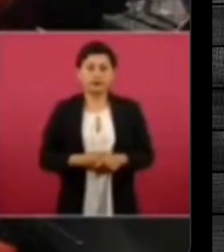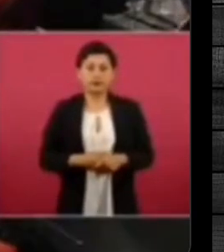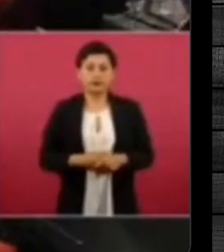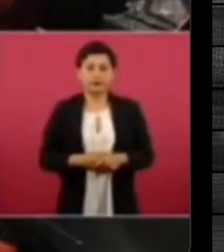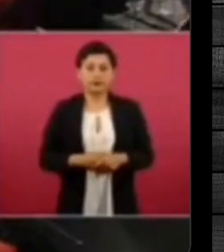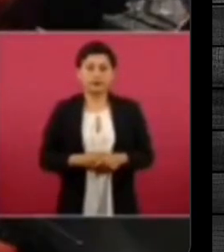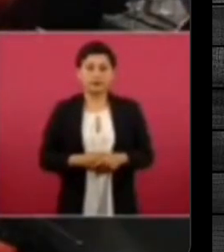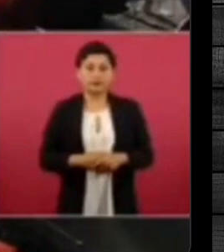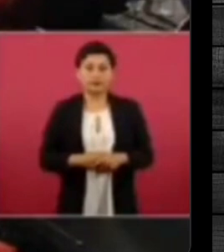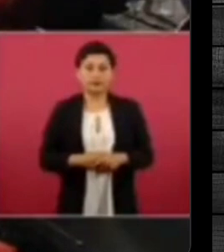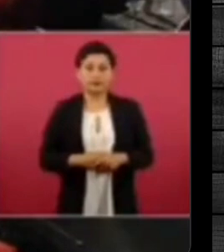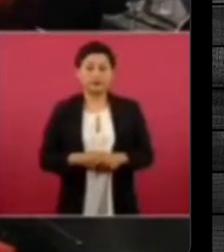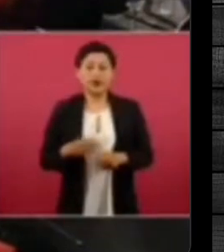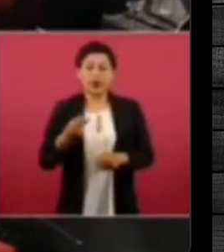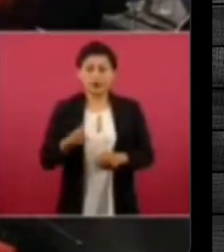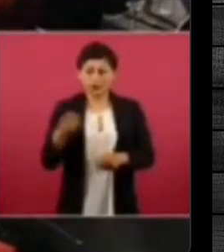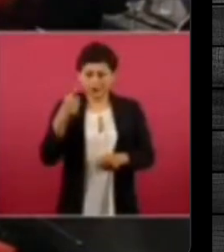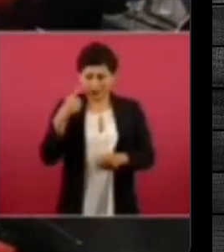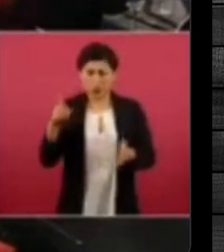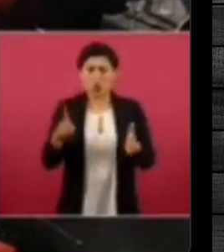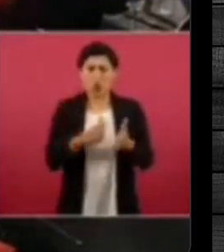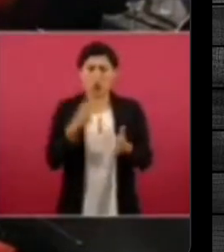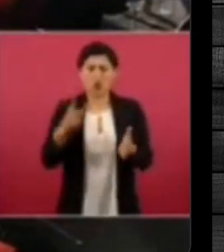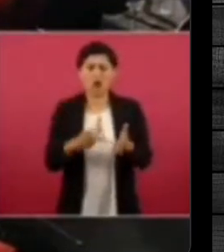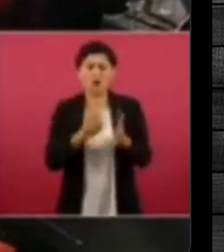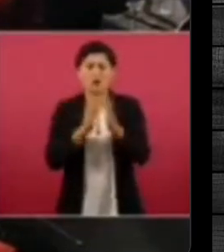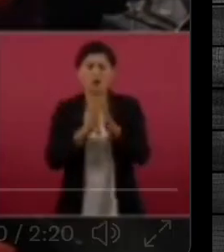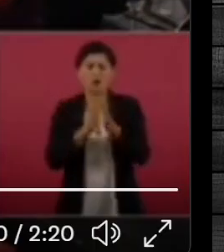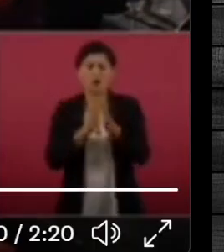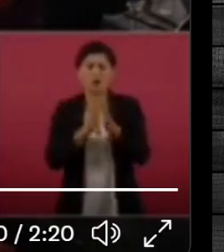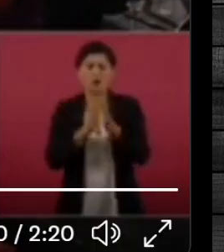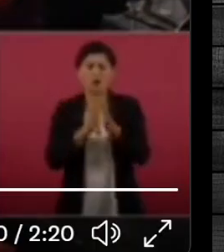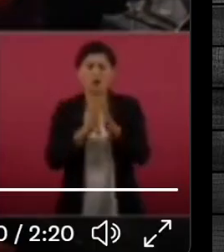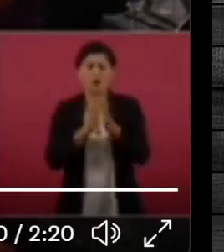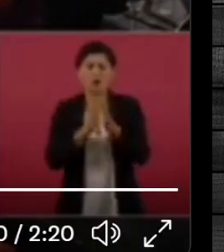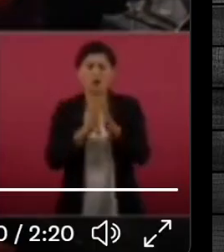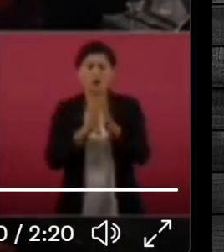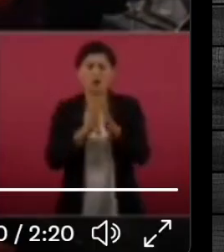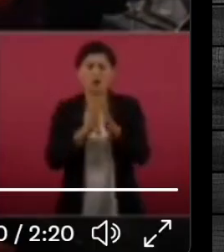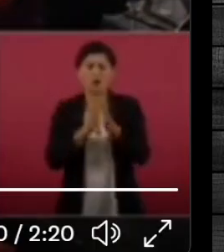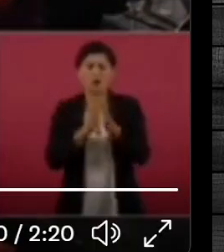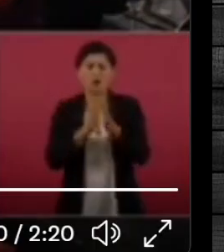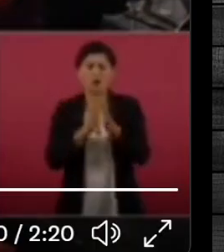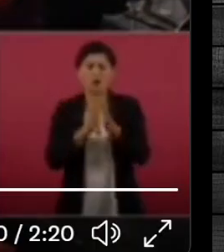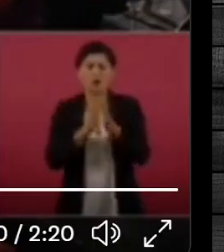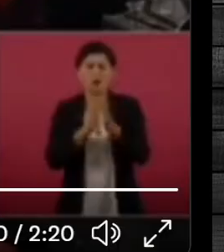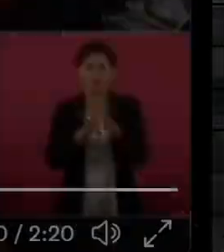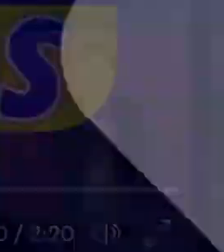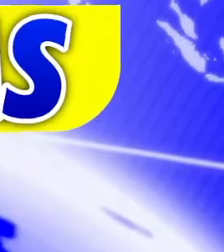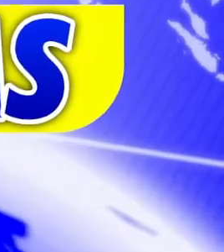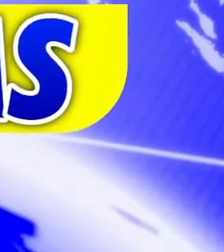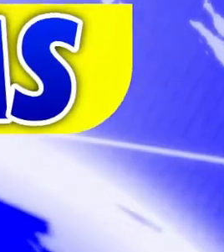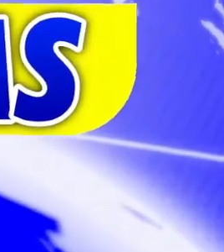pero me dijo que si quiero que el presidente